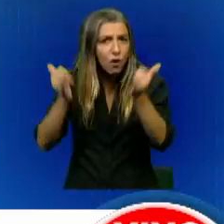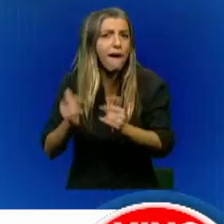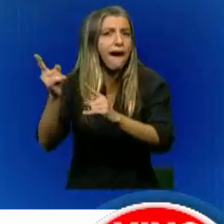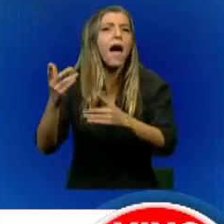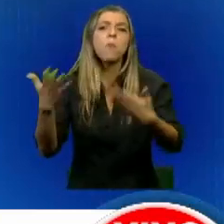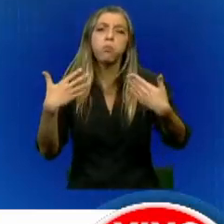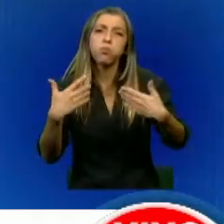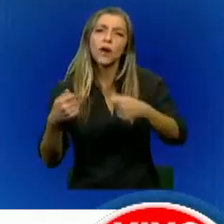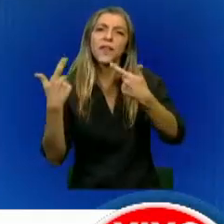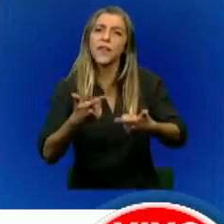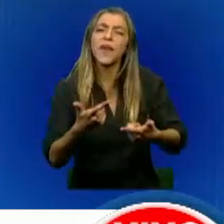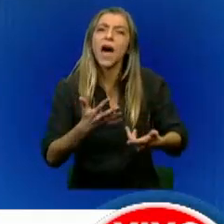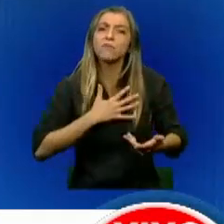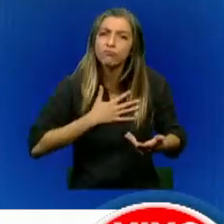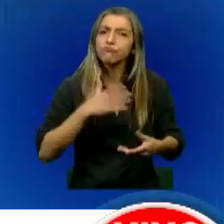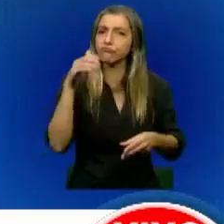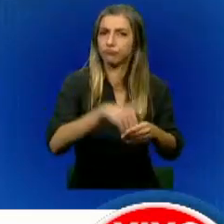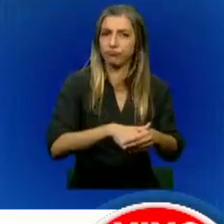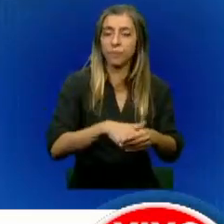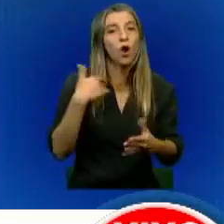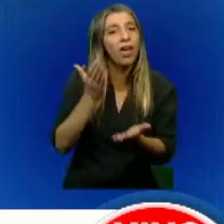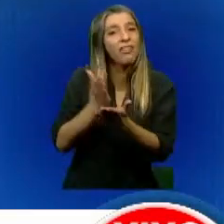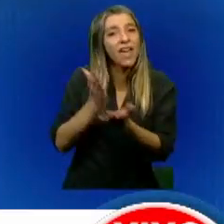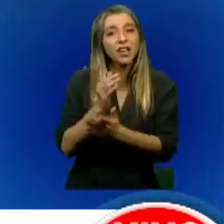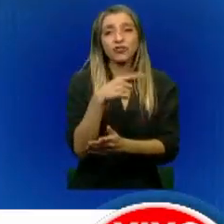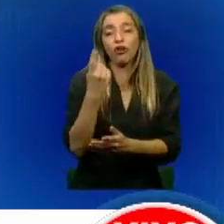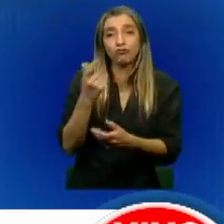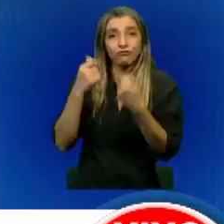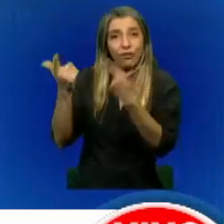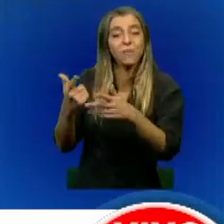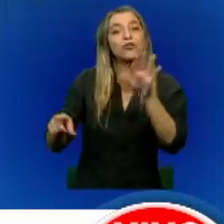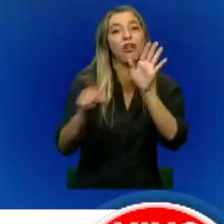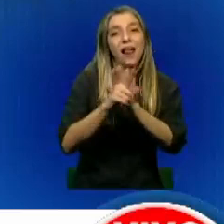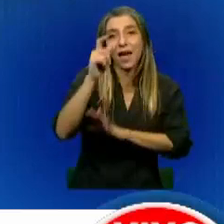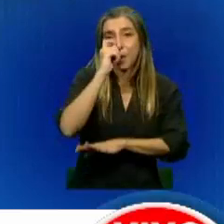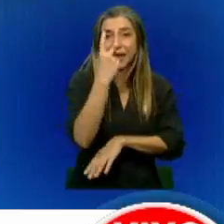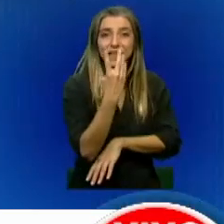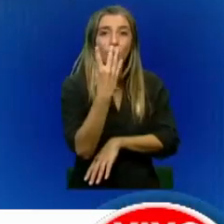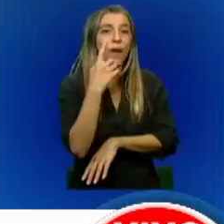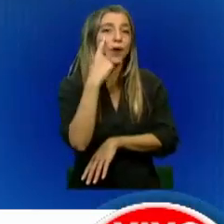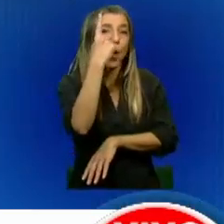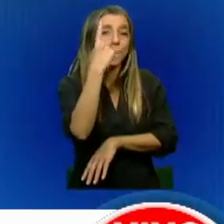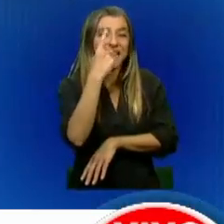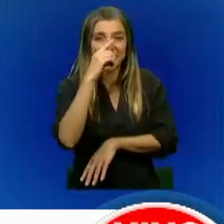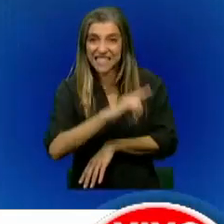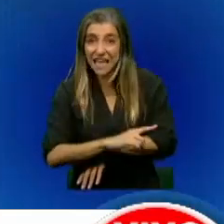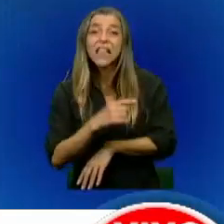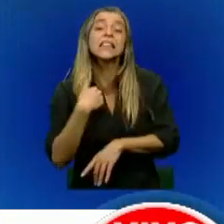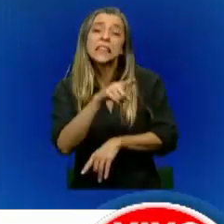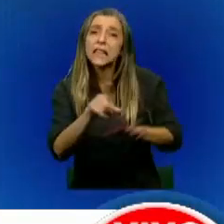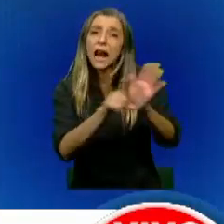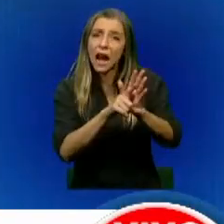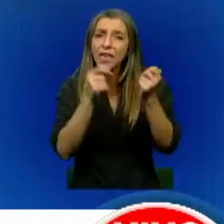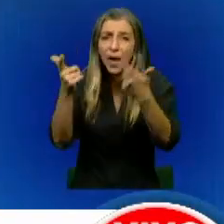su voluntad popular. Un derecho que nosotros le hemos garantizado en la ley 24.007. Pero además quiero decir una